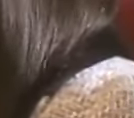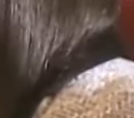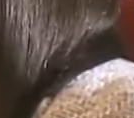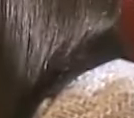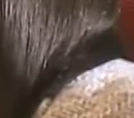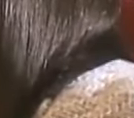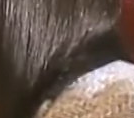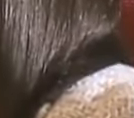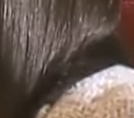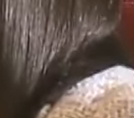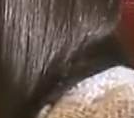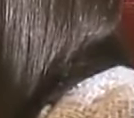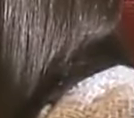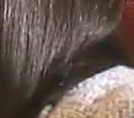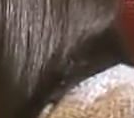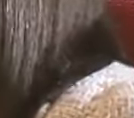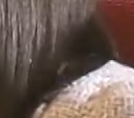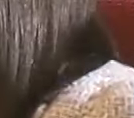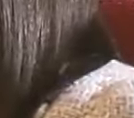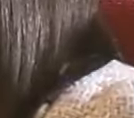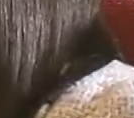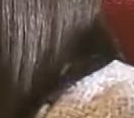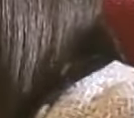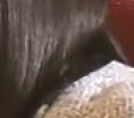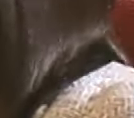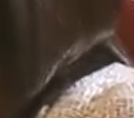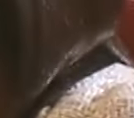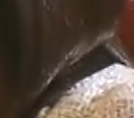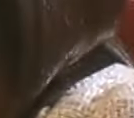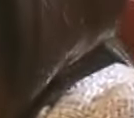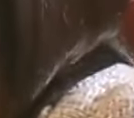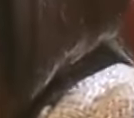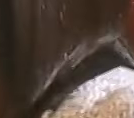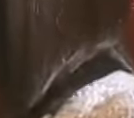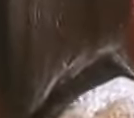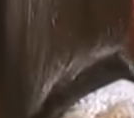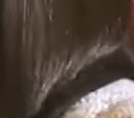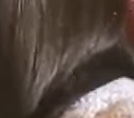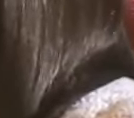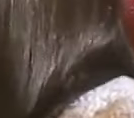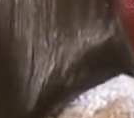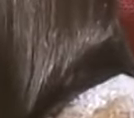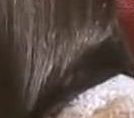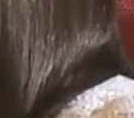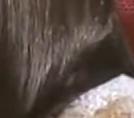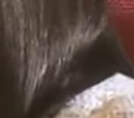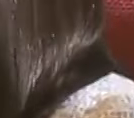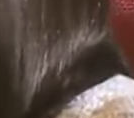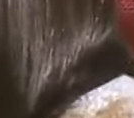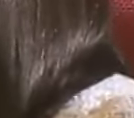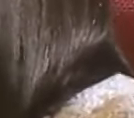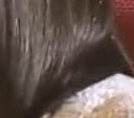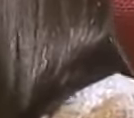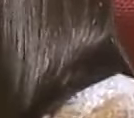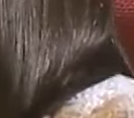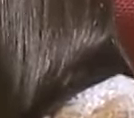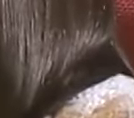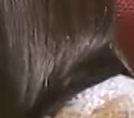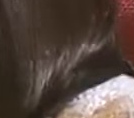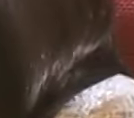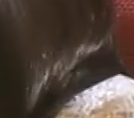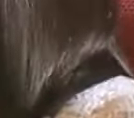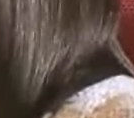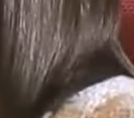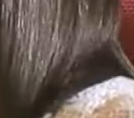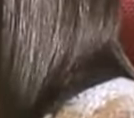unido a este comando de campaña Venezuela Toda, como lo hizo Un Nuevo Tiempo, creo que fue el día de ayer, en el